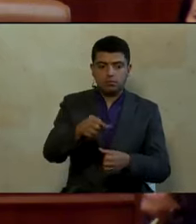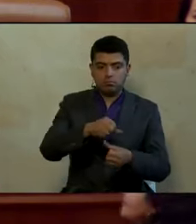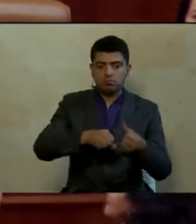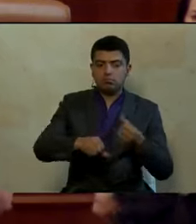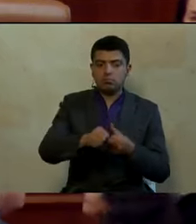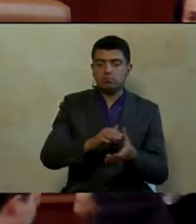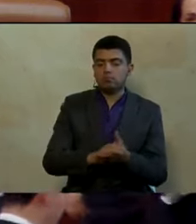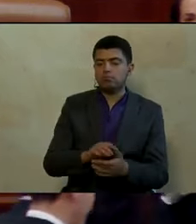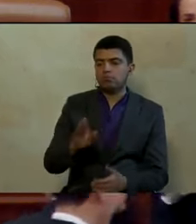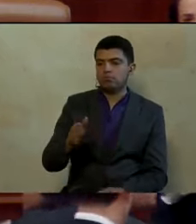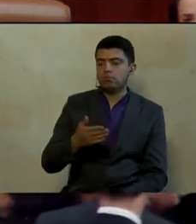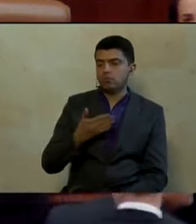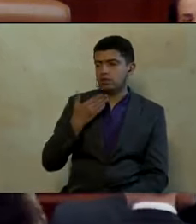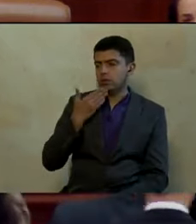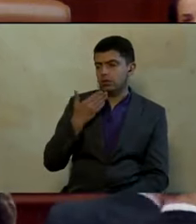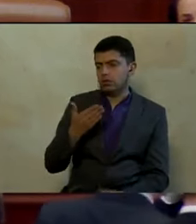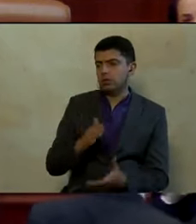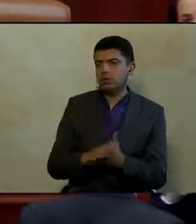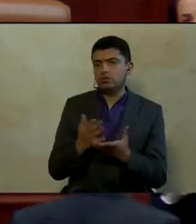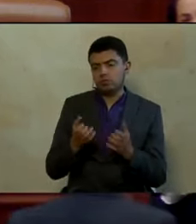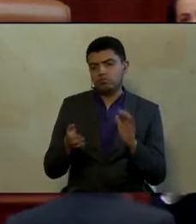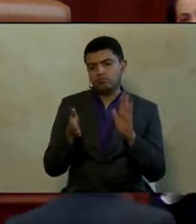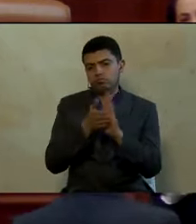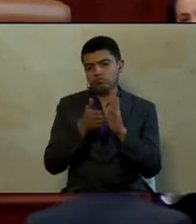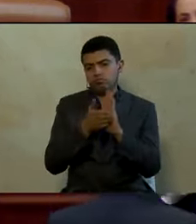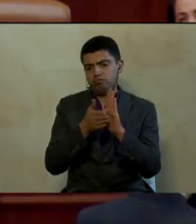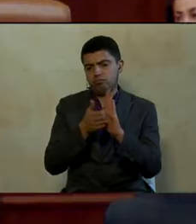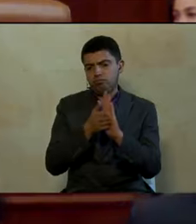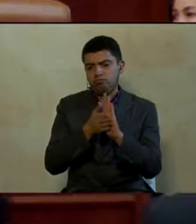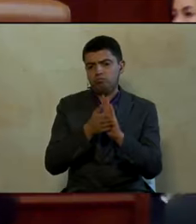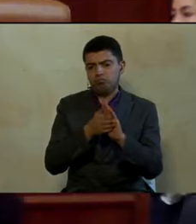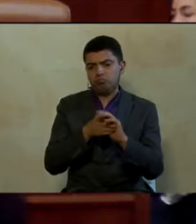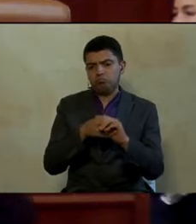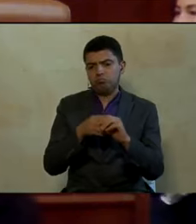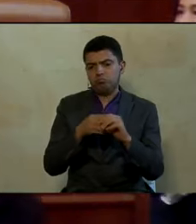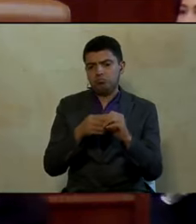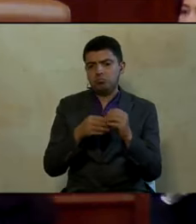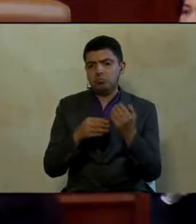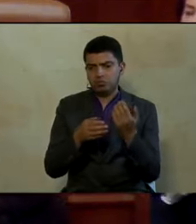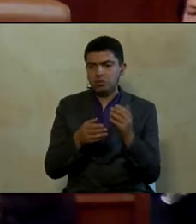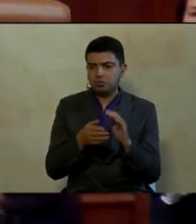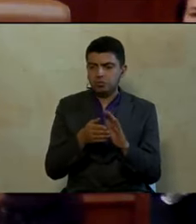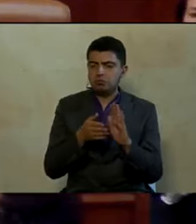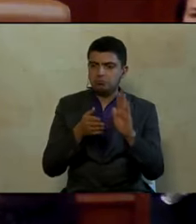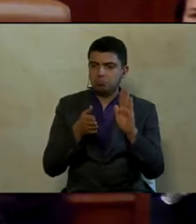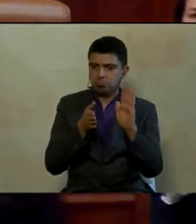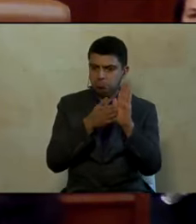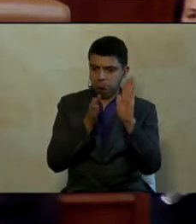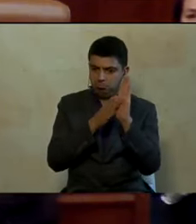simplemente para dejar constancia mis compañeros del partido verde